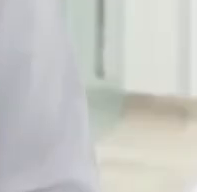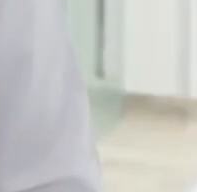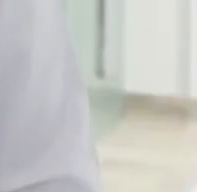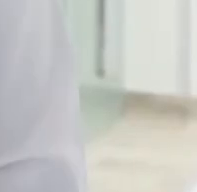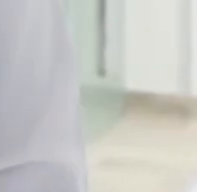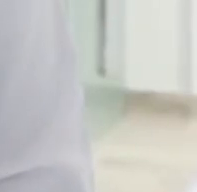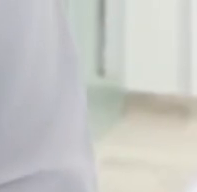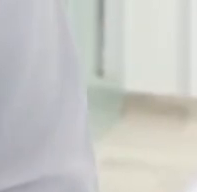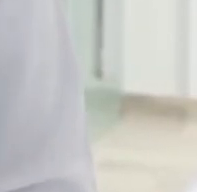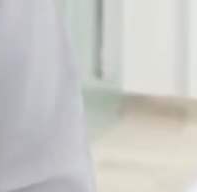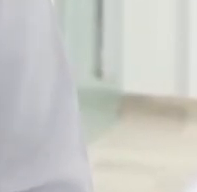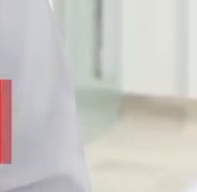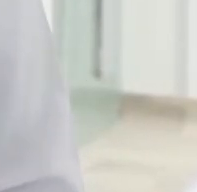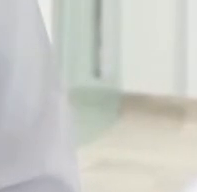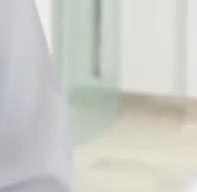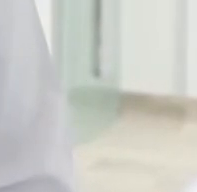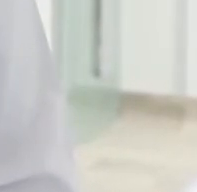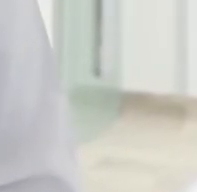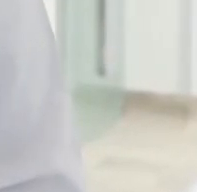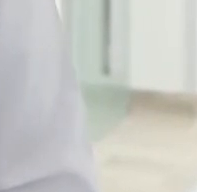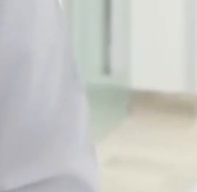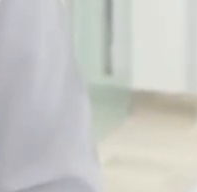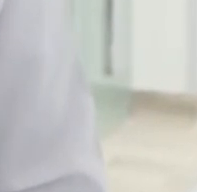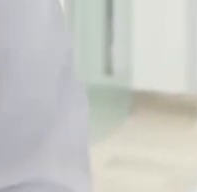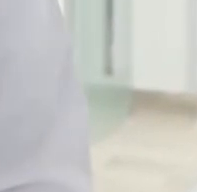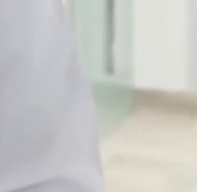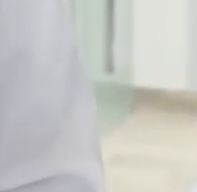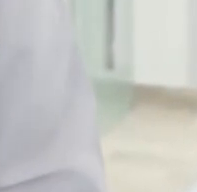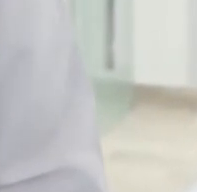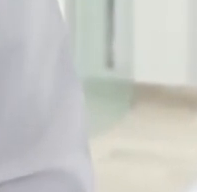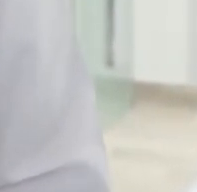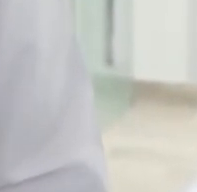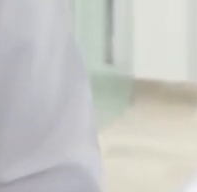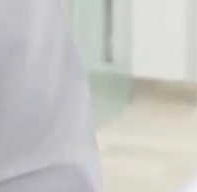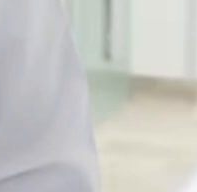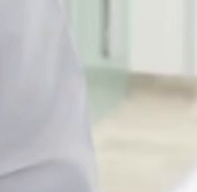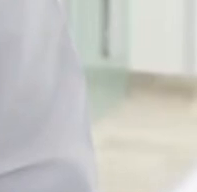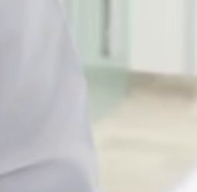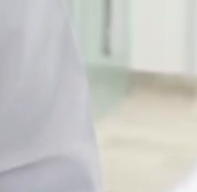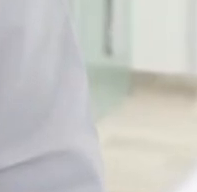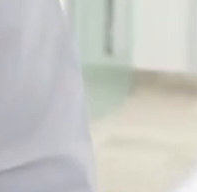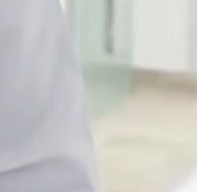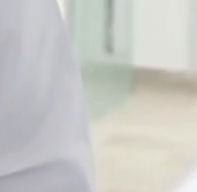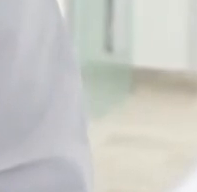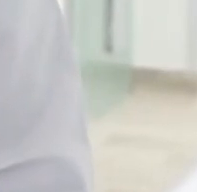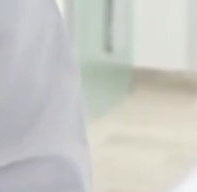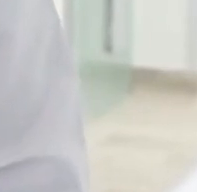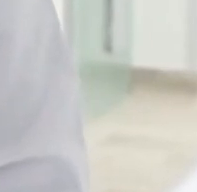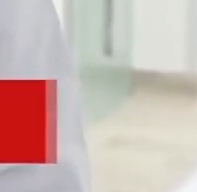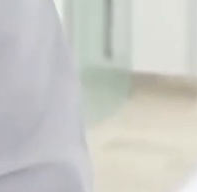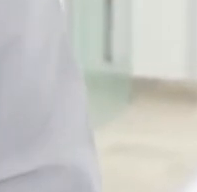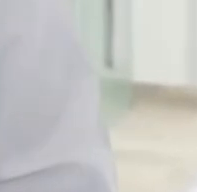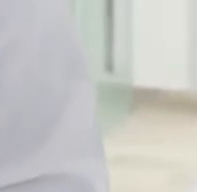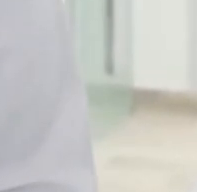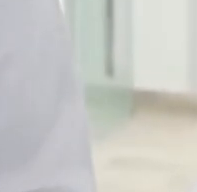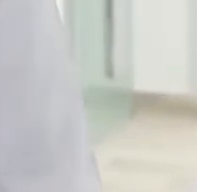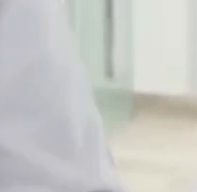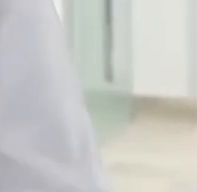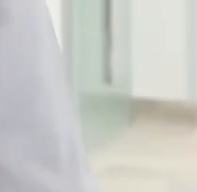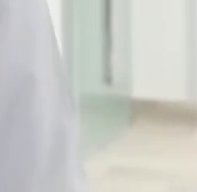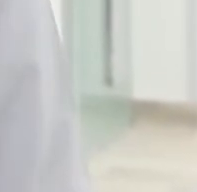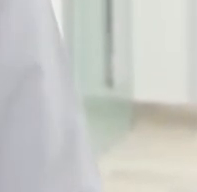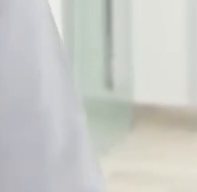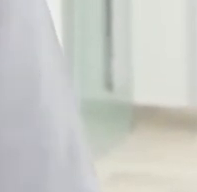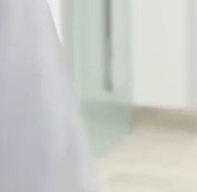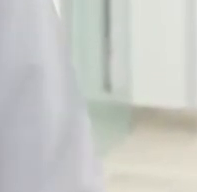Es darle también esa esperanza a los pacientes que tienen ya, necesitan un trasplante, que pueden acceder a él, que no es algo que